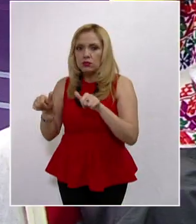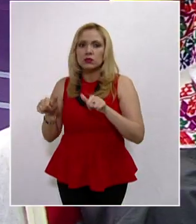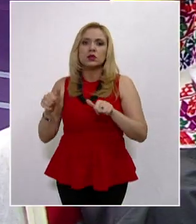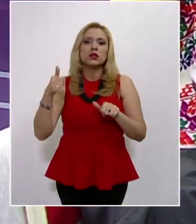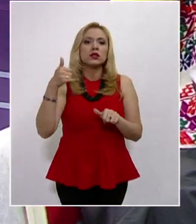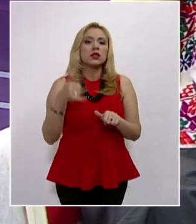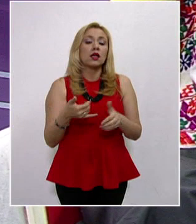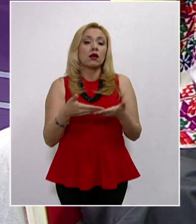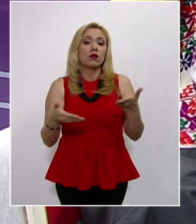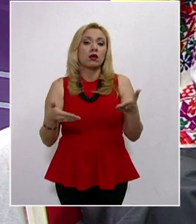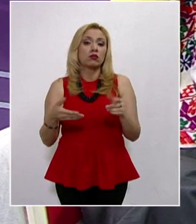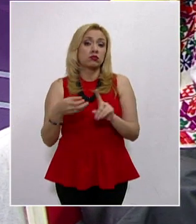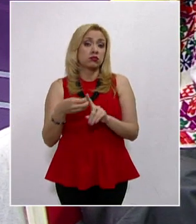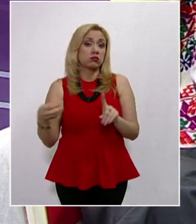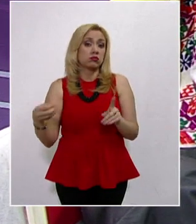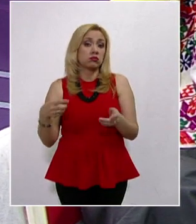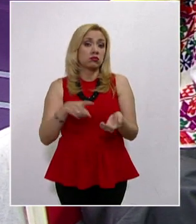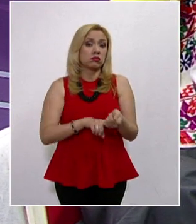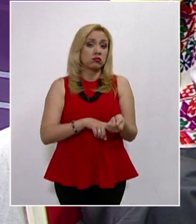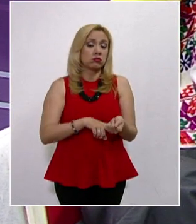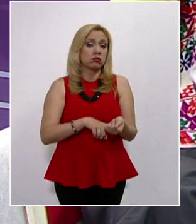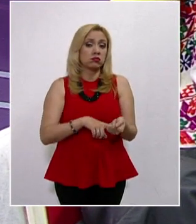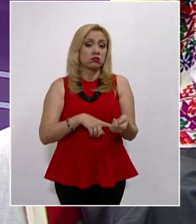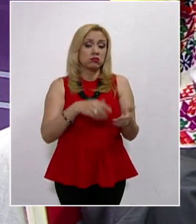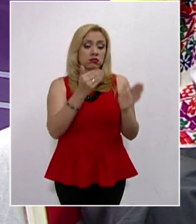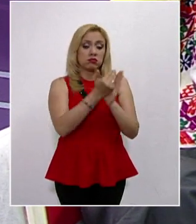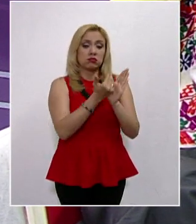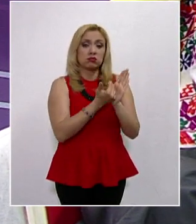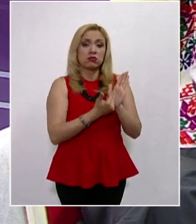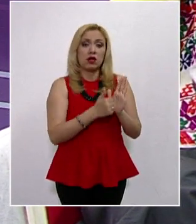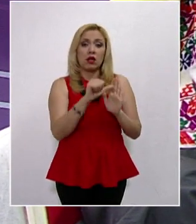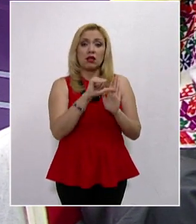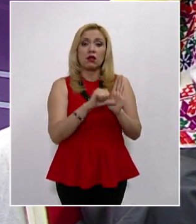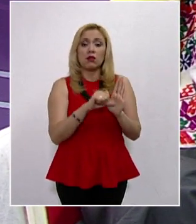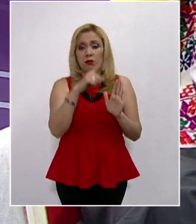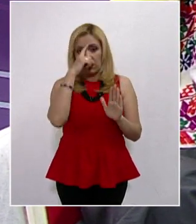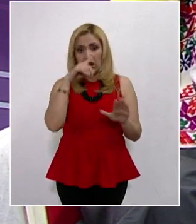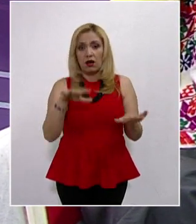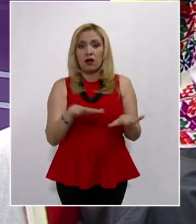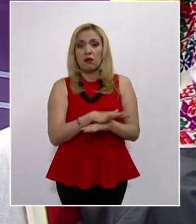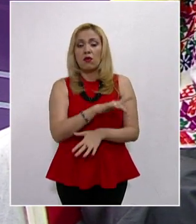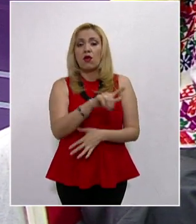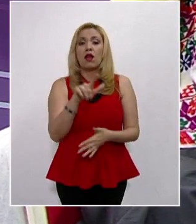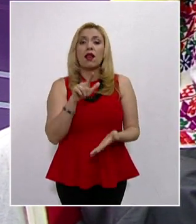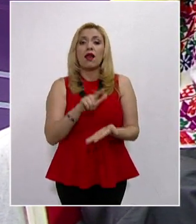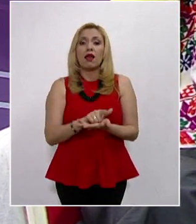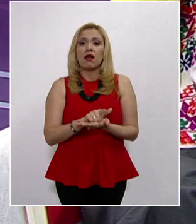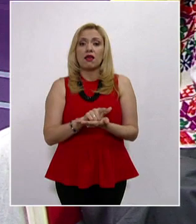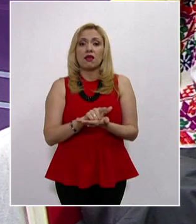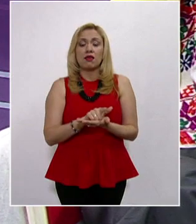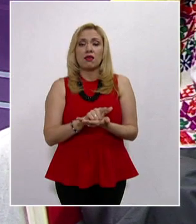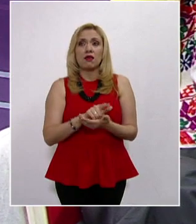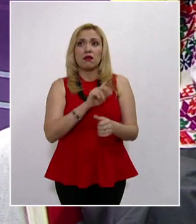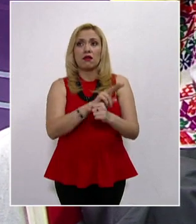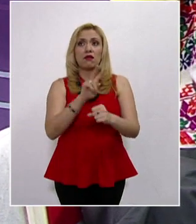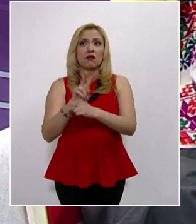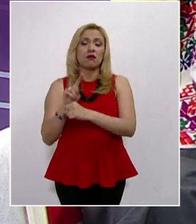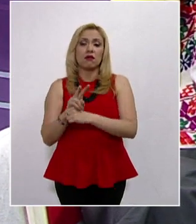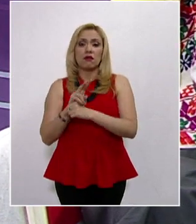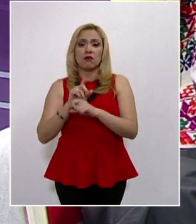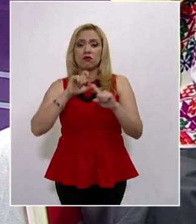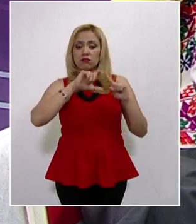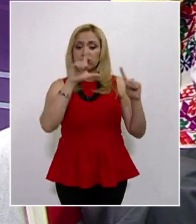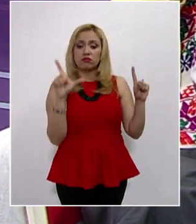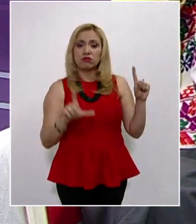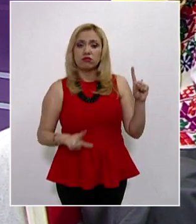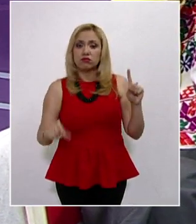ya la regulación, incluyendo los transitorios de la reforma, la propia ley de la Guardia Nacional,